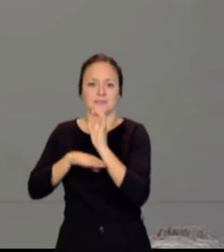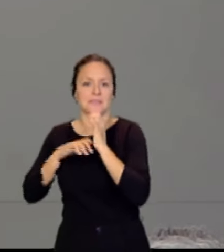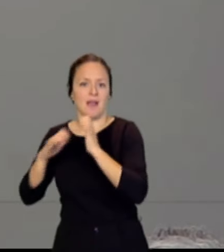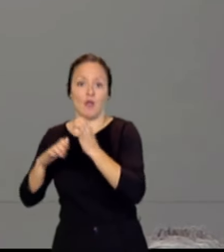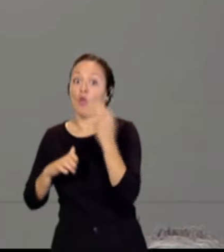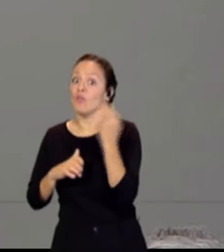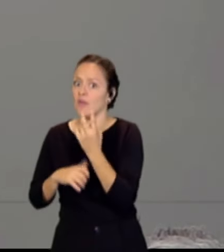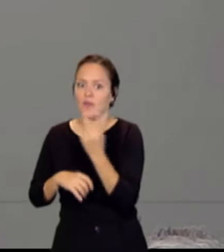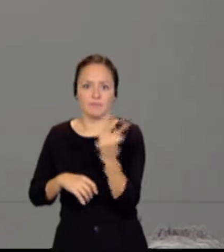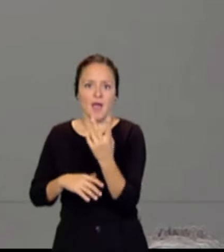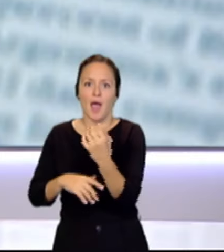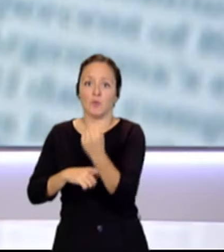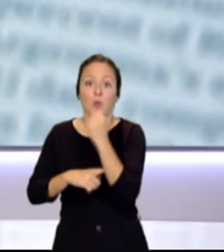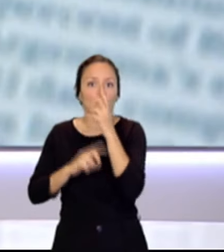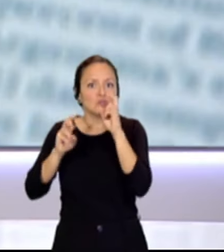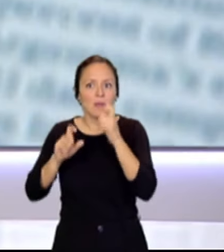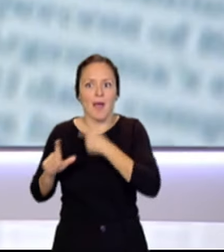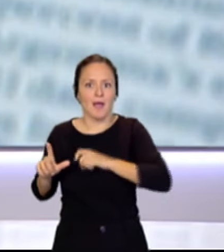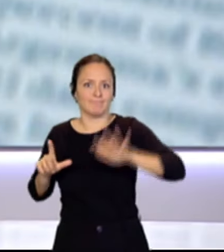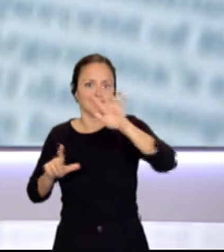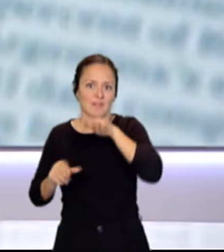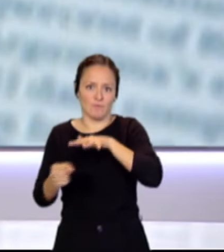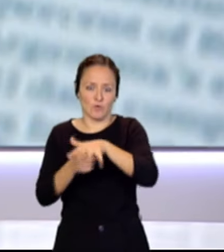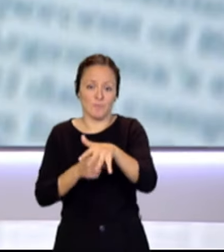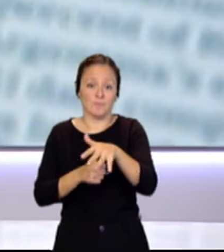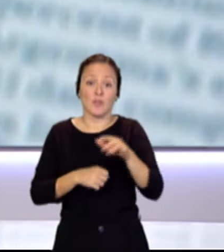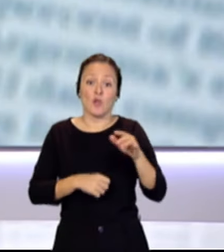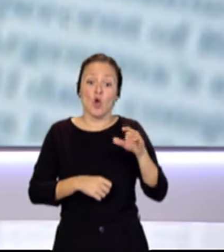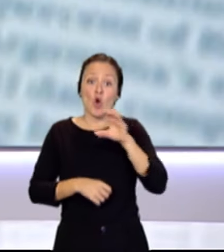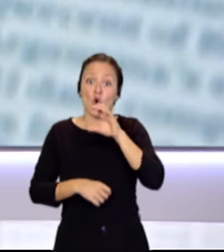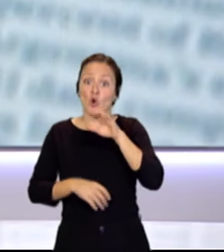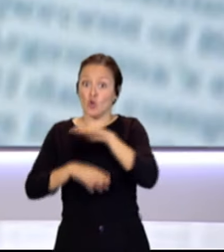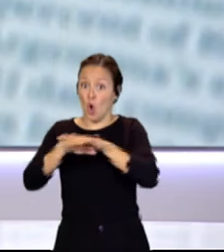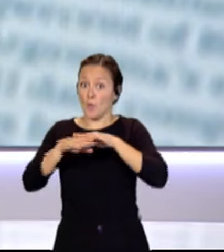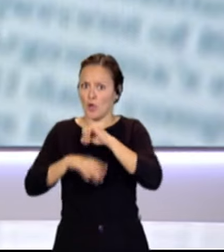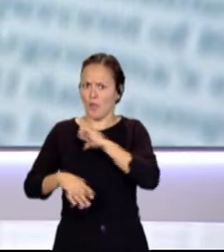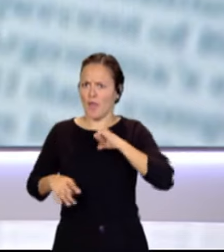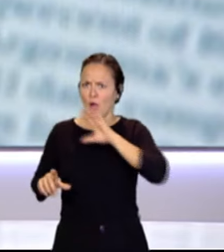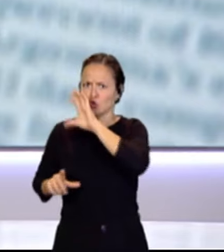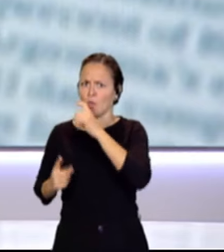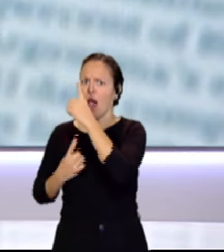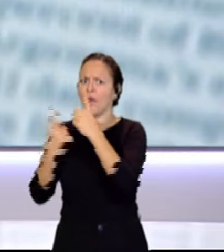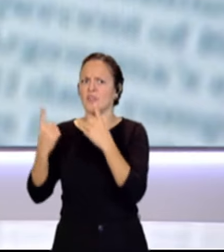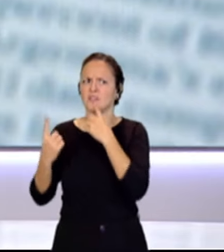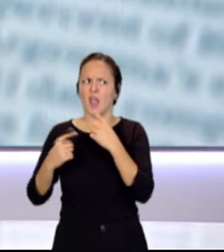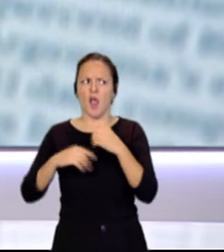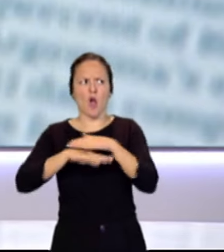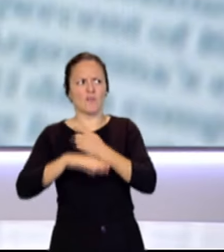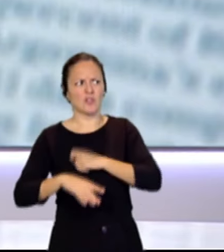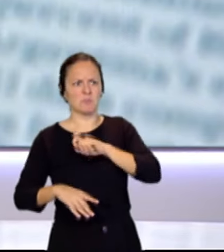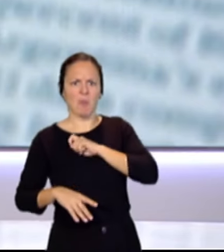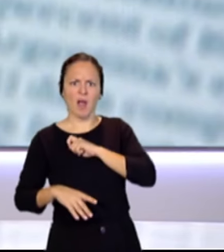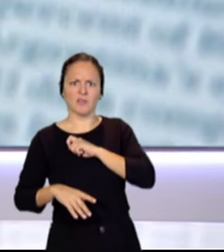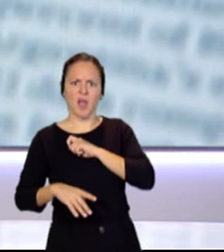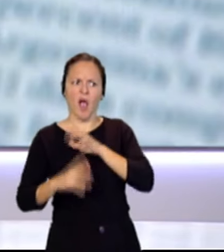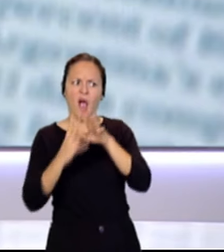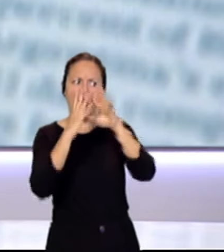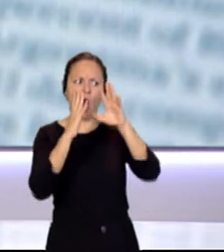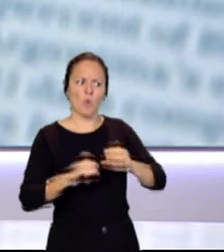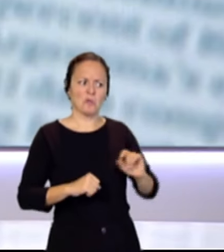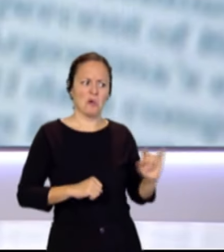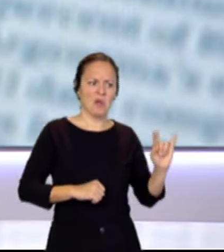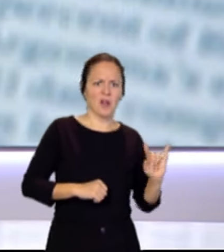cuestión de estado algunos gobiernos autonómicos ya están criticando que el estado llegue dicen a un acuerdo unilateral